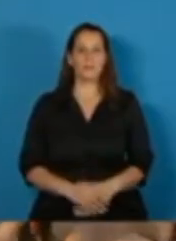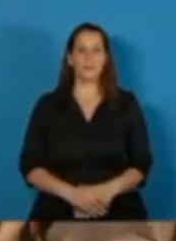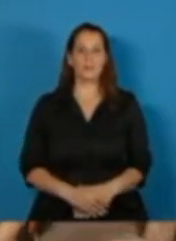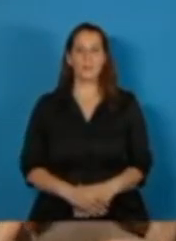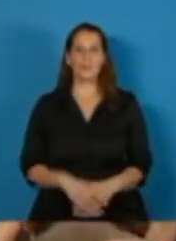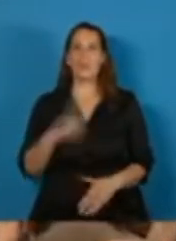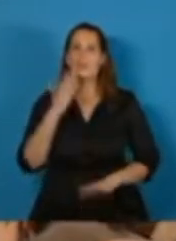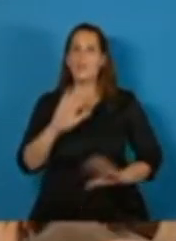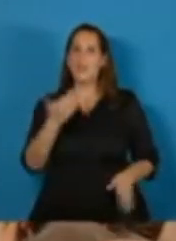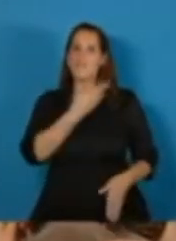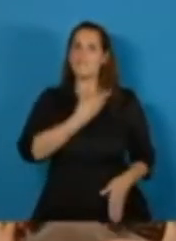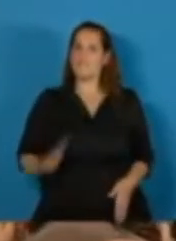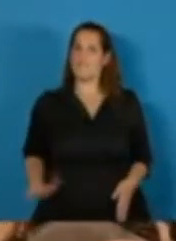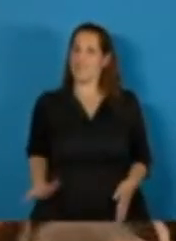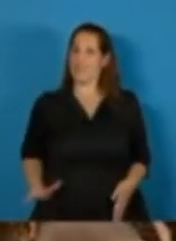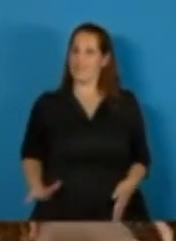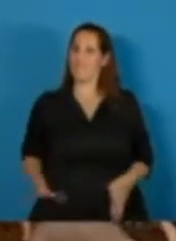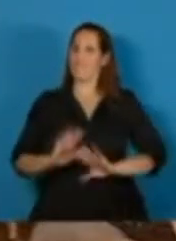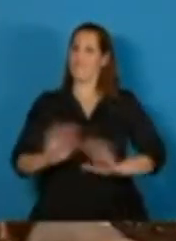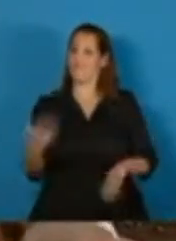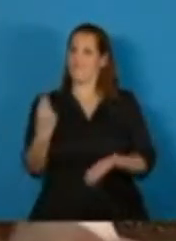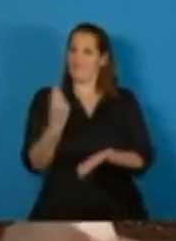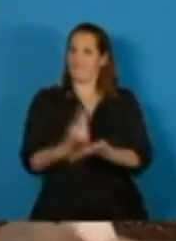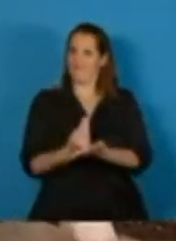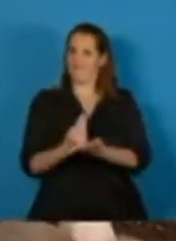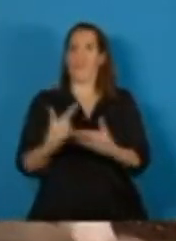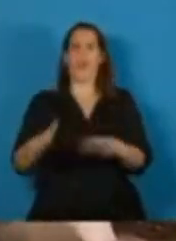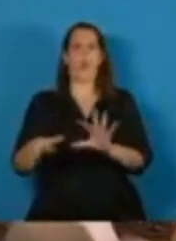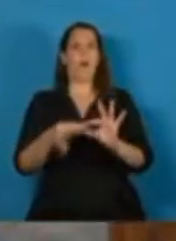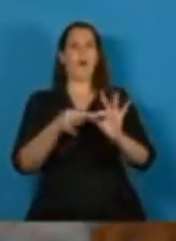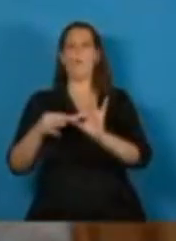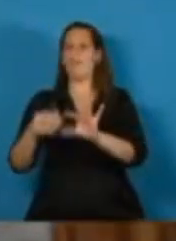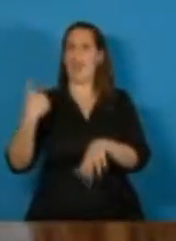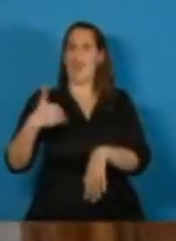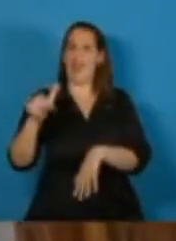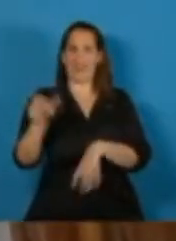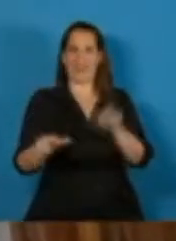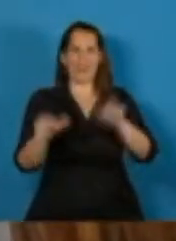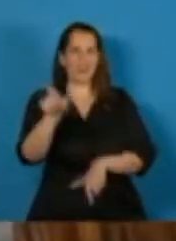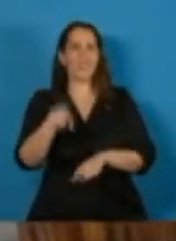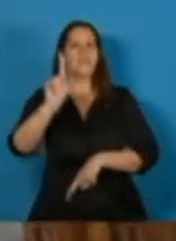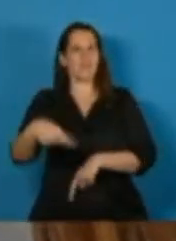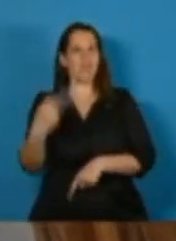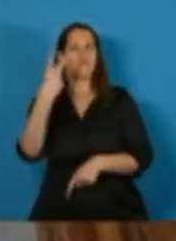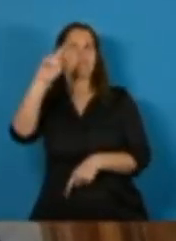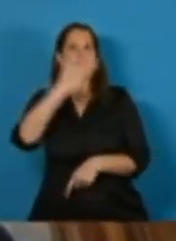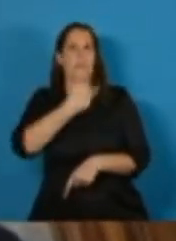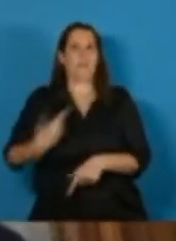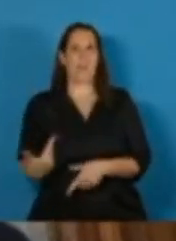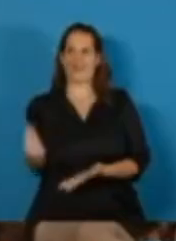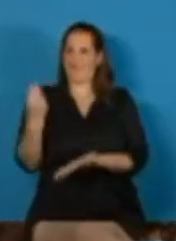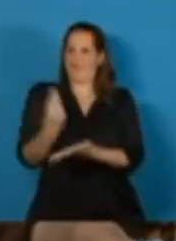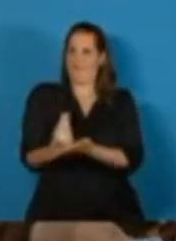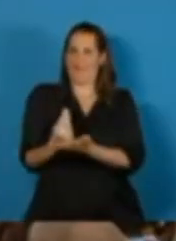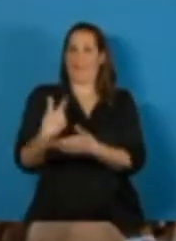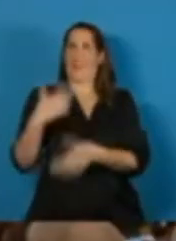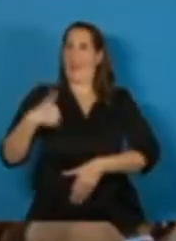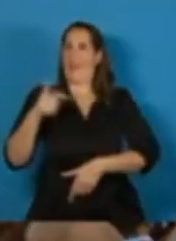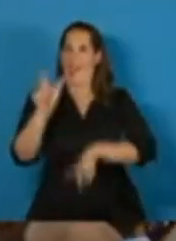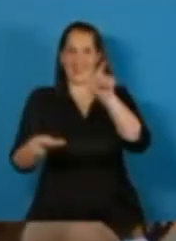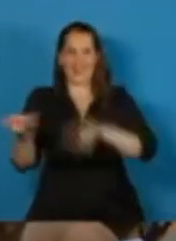del señor presidente electo de la Unidad de los Argentinos y la vicepresidenta electa de todos los argentinos,